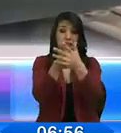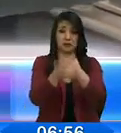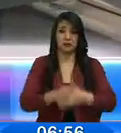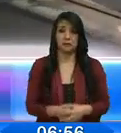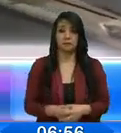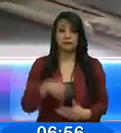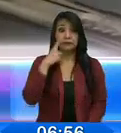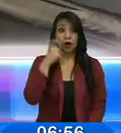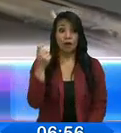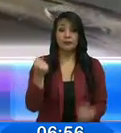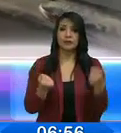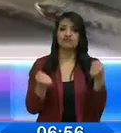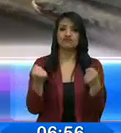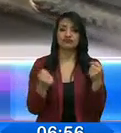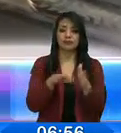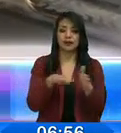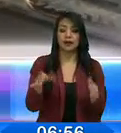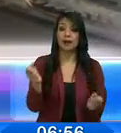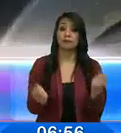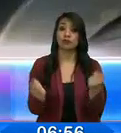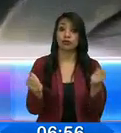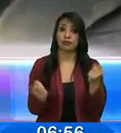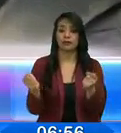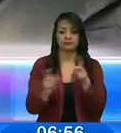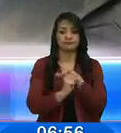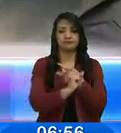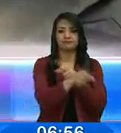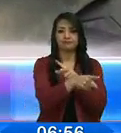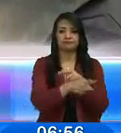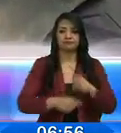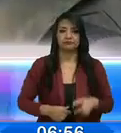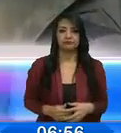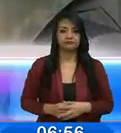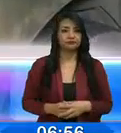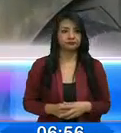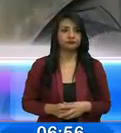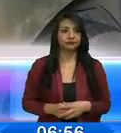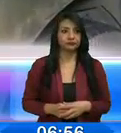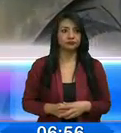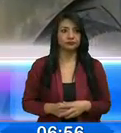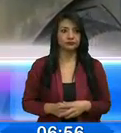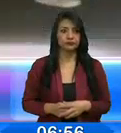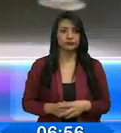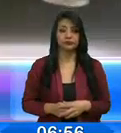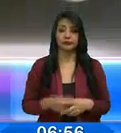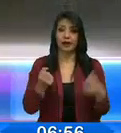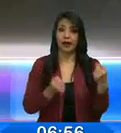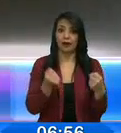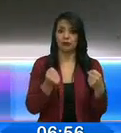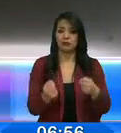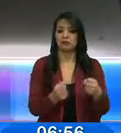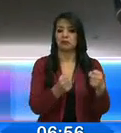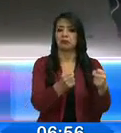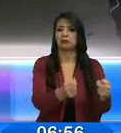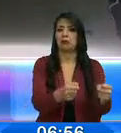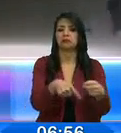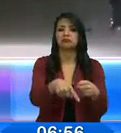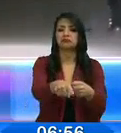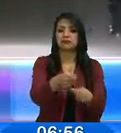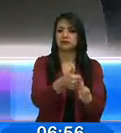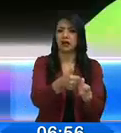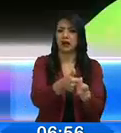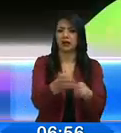conductor de la camioneta, luego del incidente, huyó del lugar, dejando abandonado el automotor a unos 500